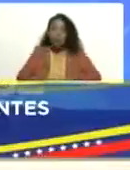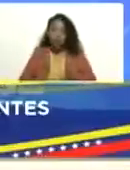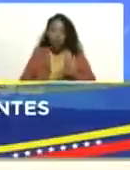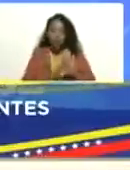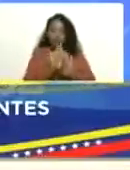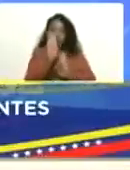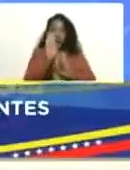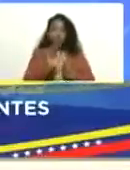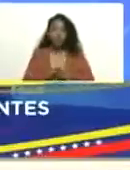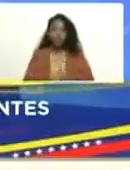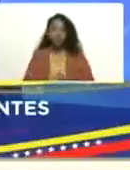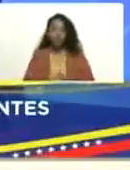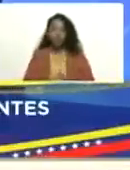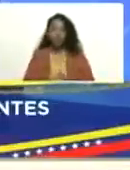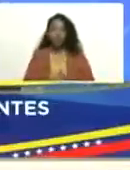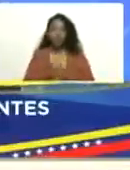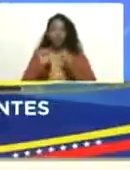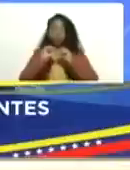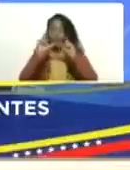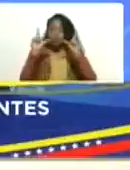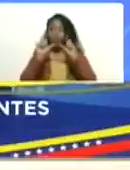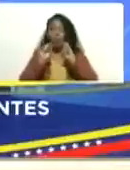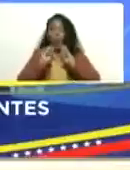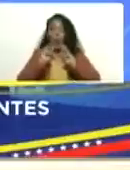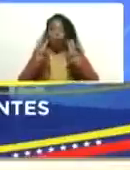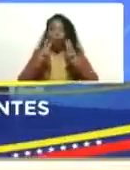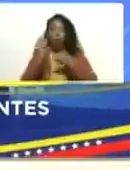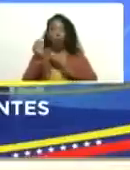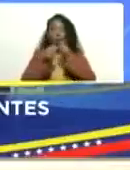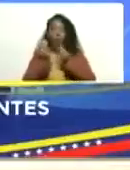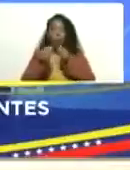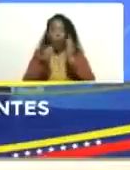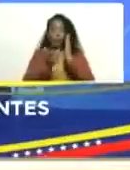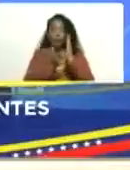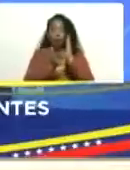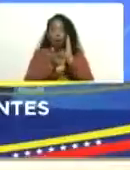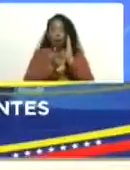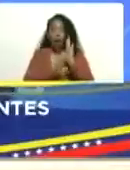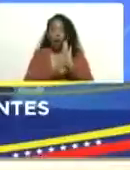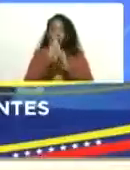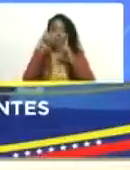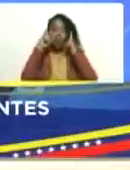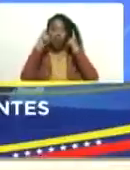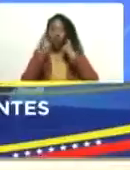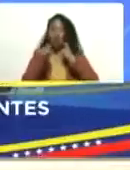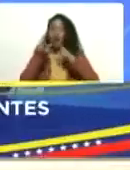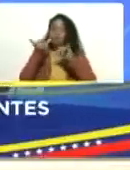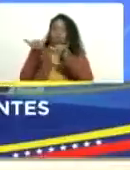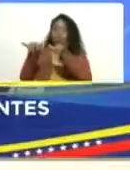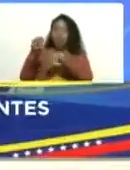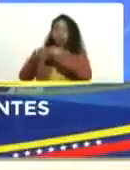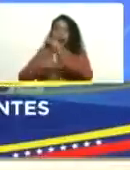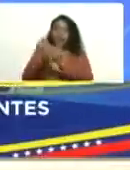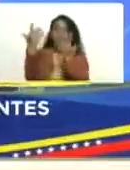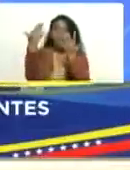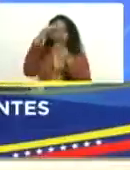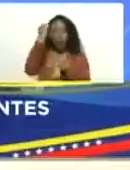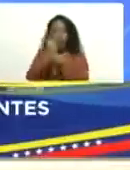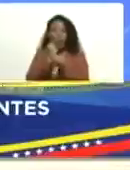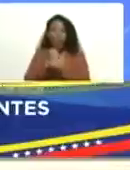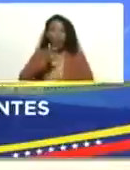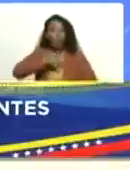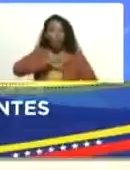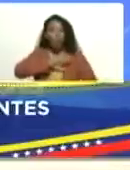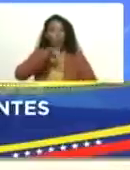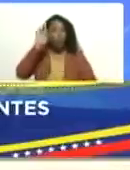propio esfuerzo. Es admirable el desarrollo científico y tecnológico que ha logrado con su propio esfuerzo el pueblo de